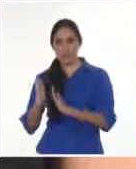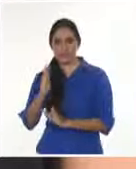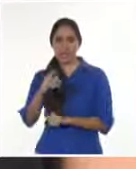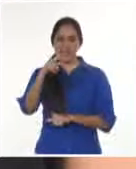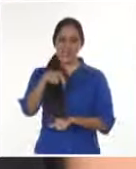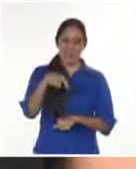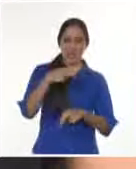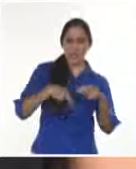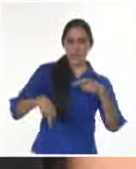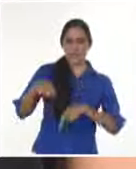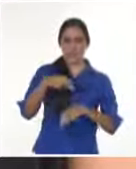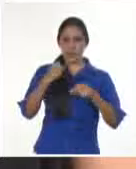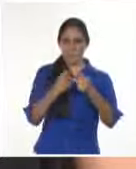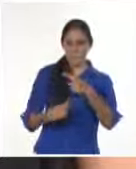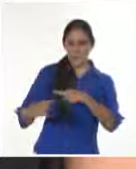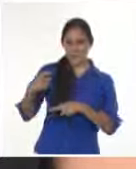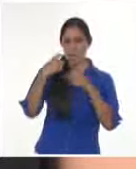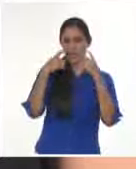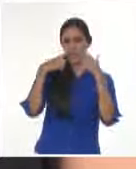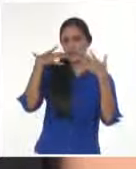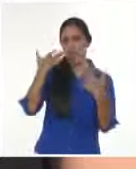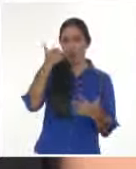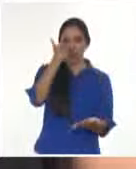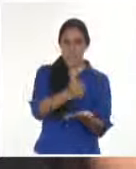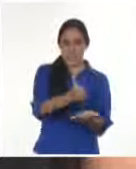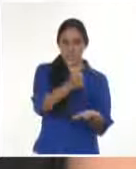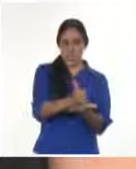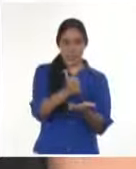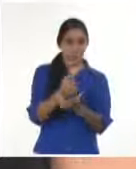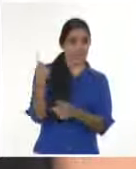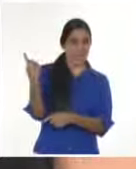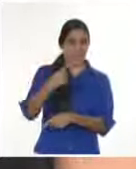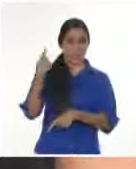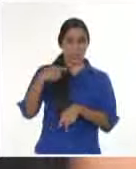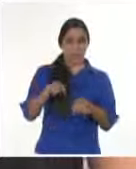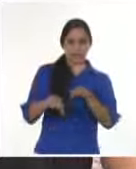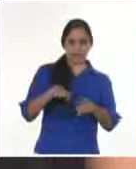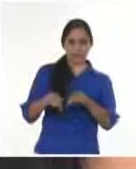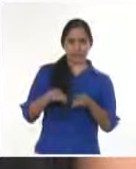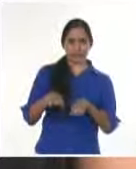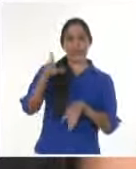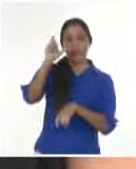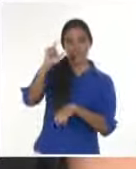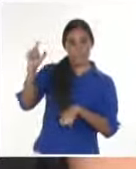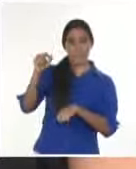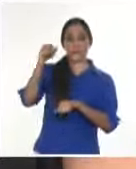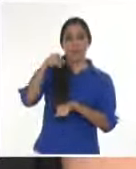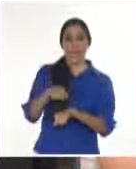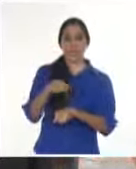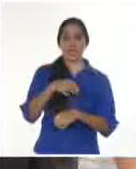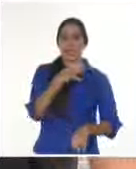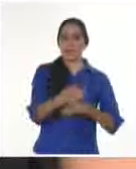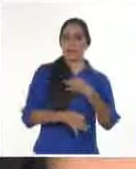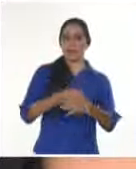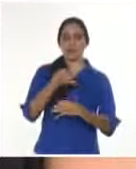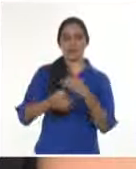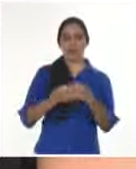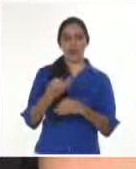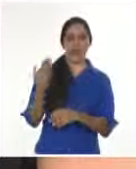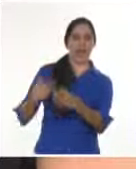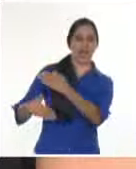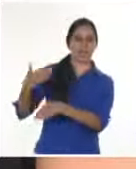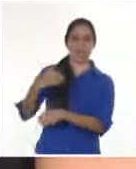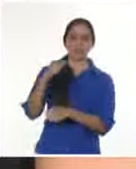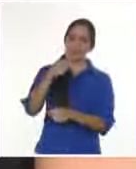cabo principalmente el Centro Nacional de Investigaciones Sismológicas, el CENAIS. Como le comenté, en algún momento estuve trabajando con